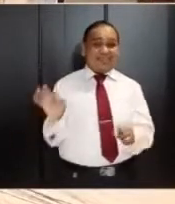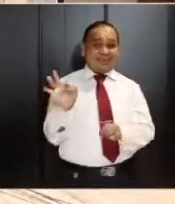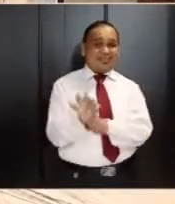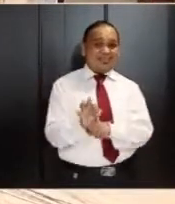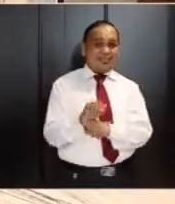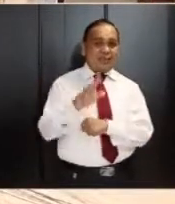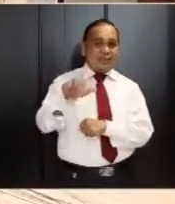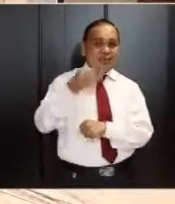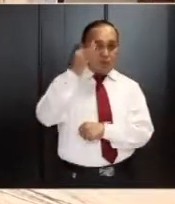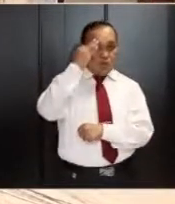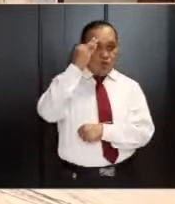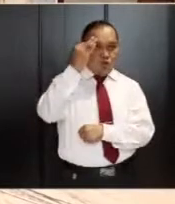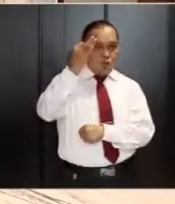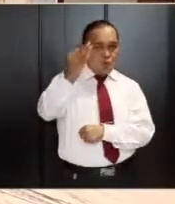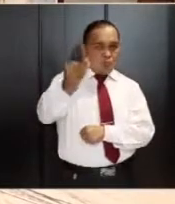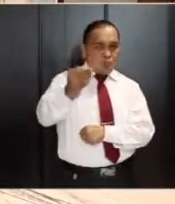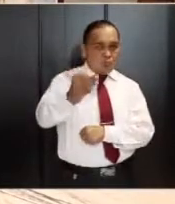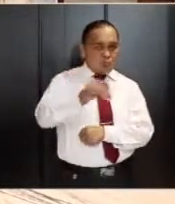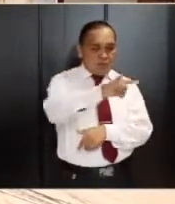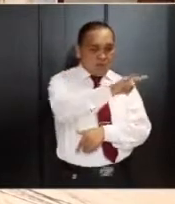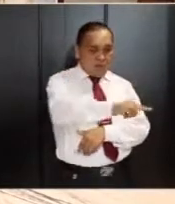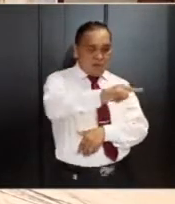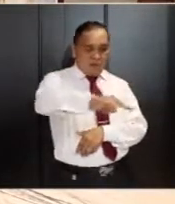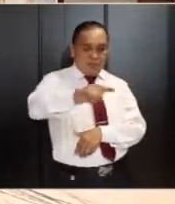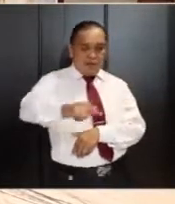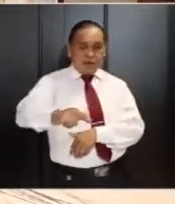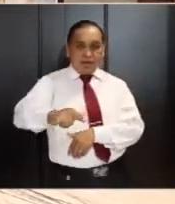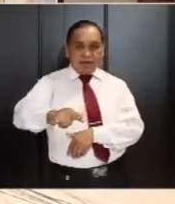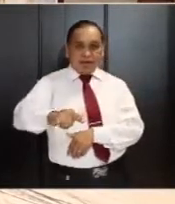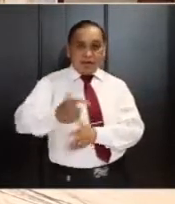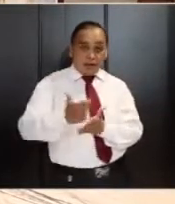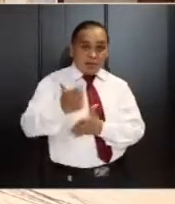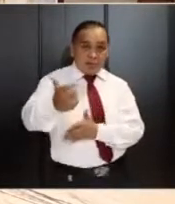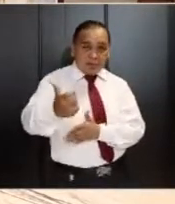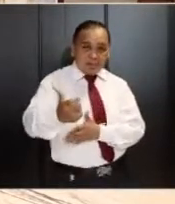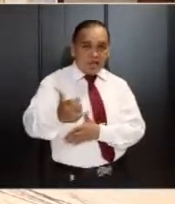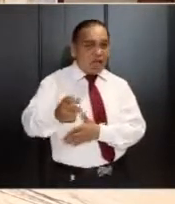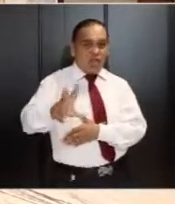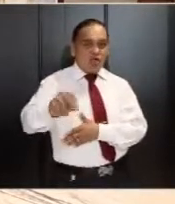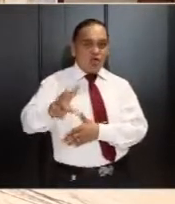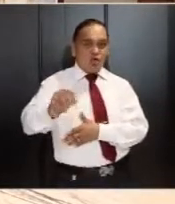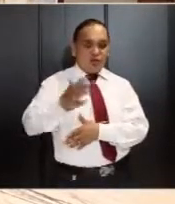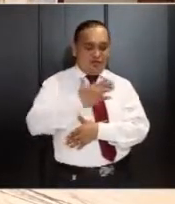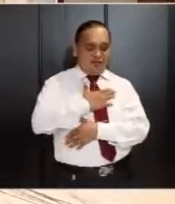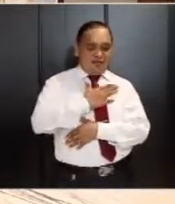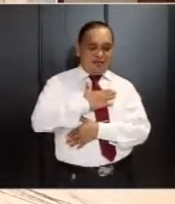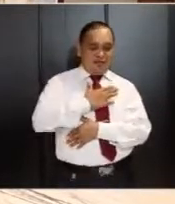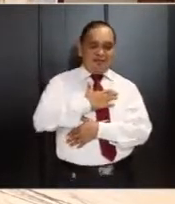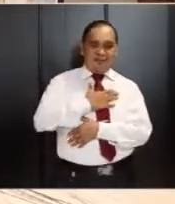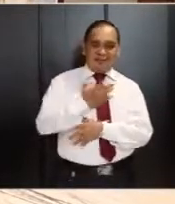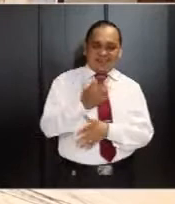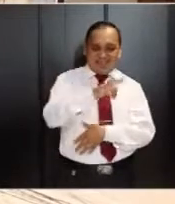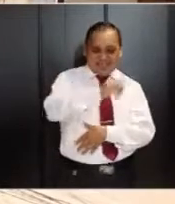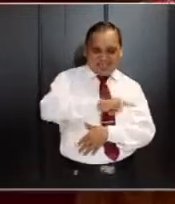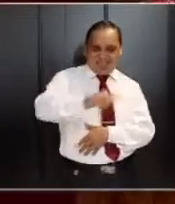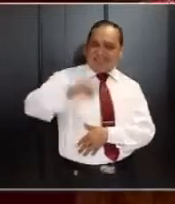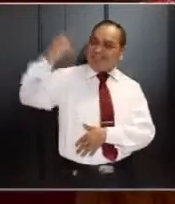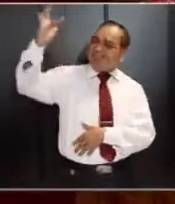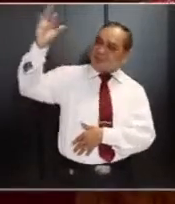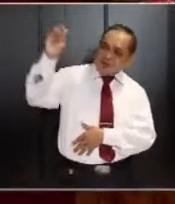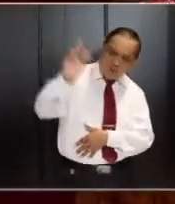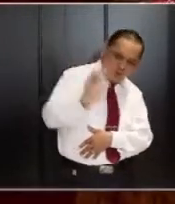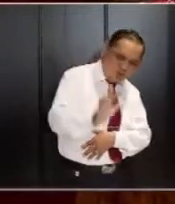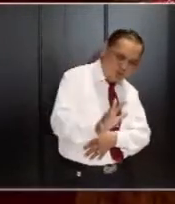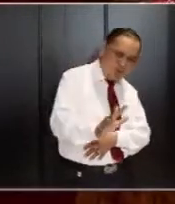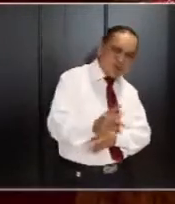después de un tiempo ya todo es tuyo. Así que ni siquiera vas a pagar ese 20%, pero sobre todo esta inversión inicial que